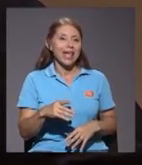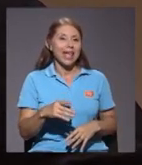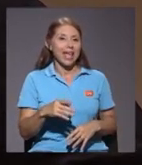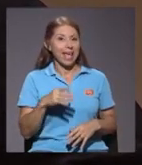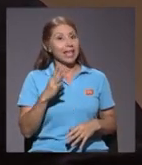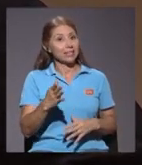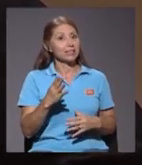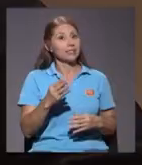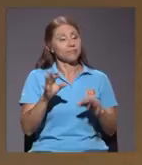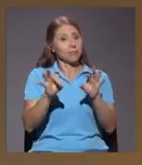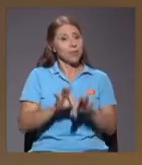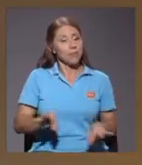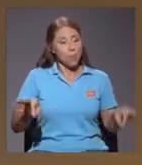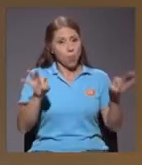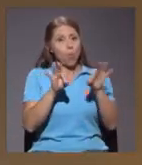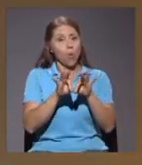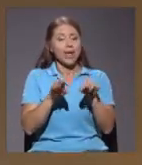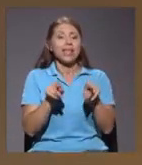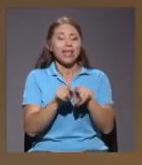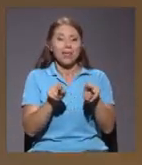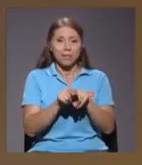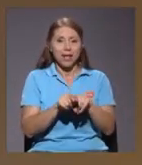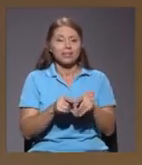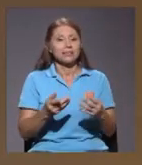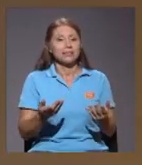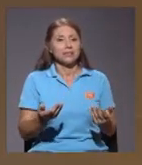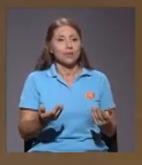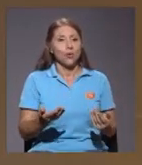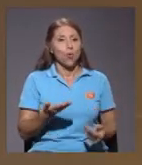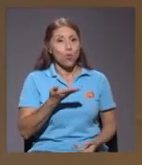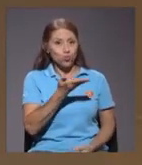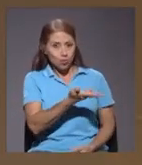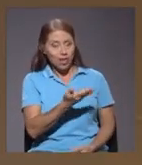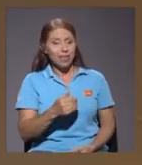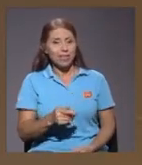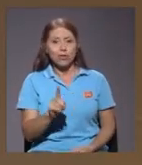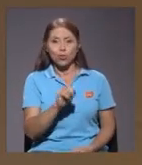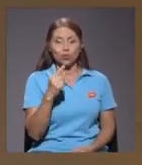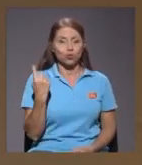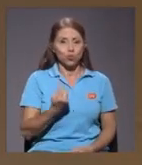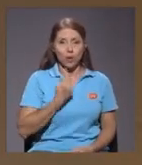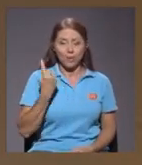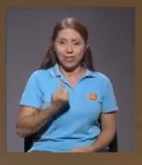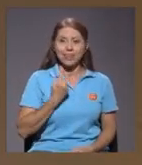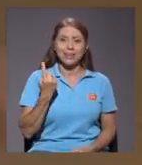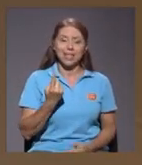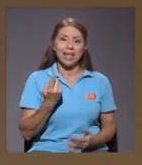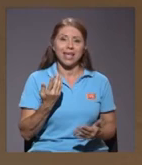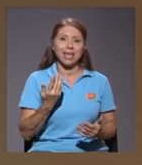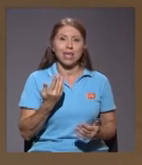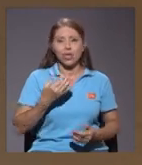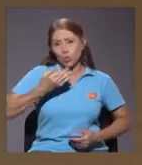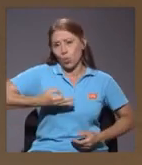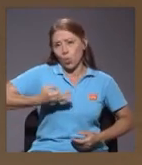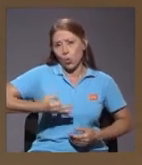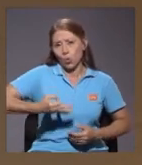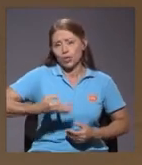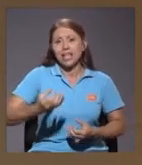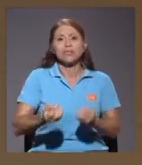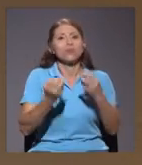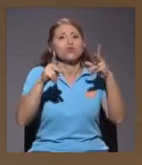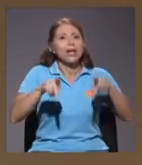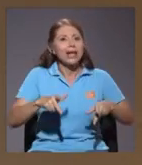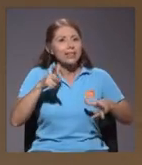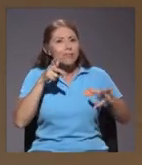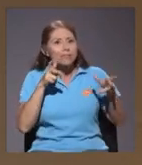importante y además usted no solo lo acompañan diariamente mucha gente